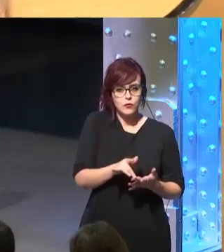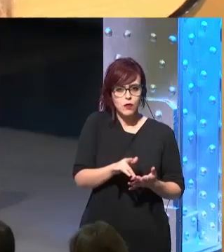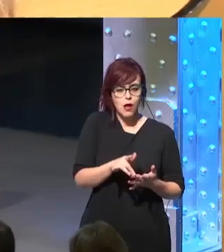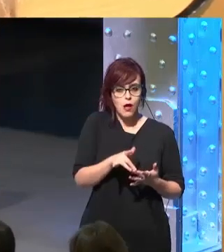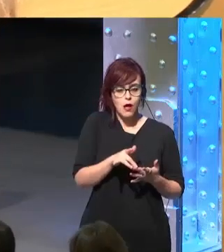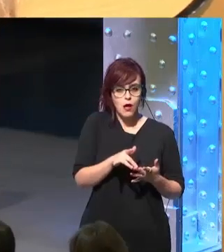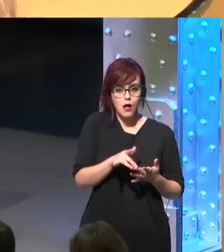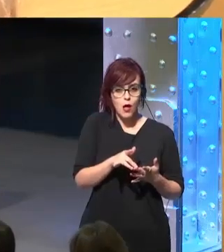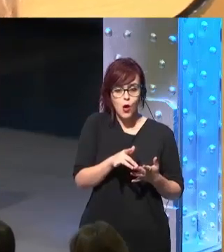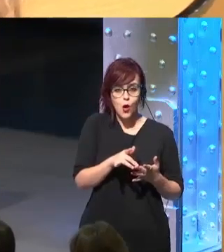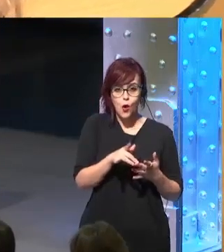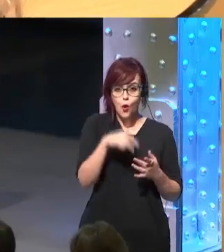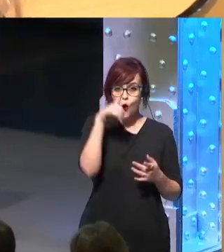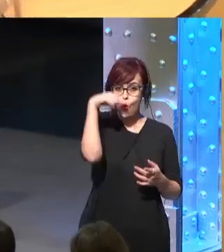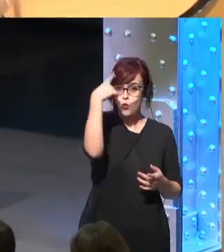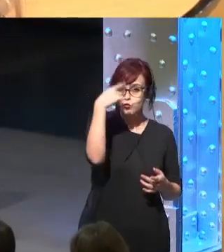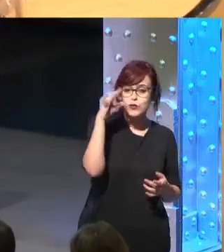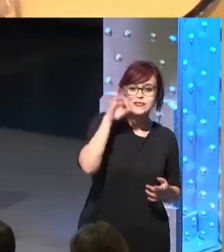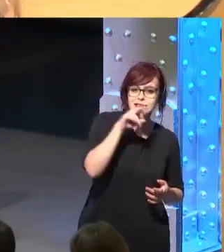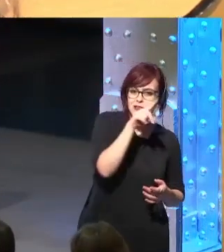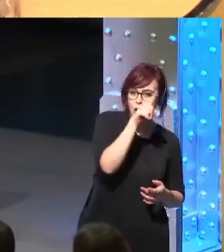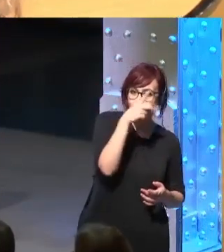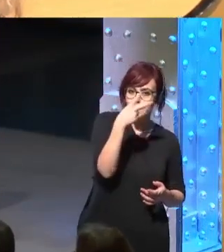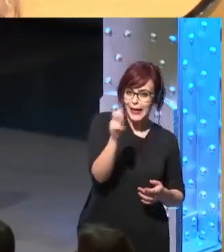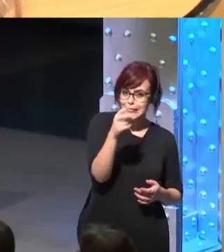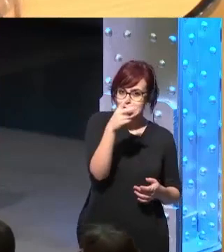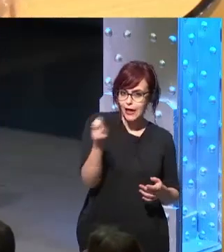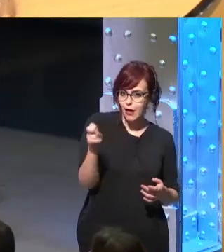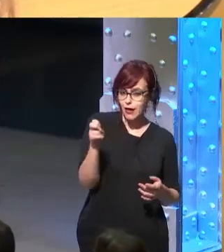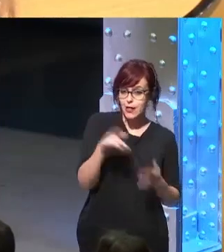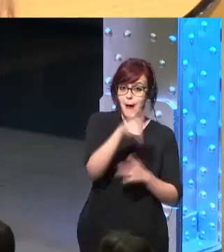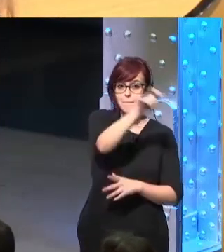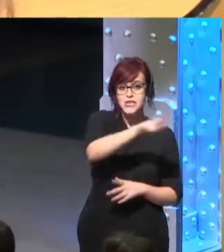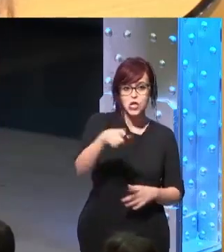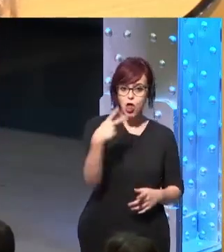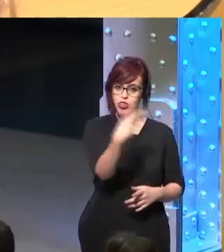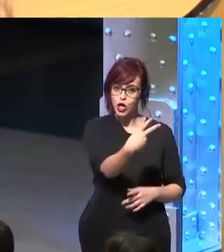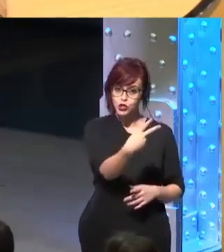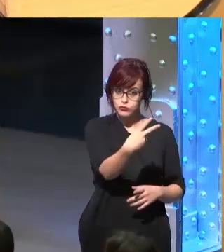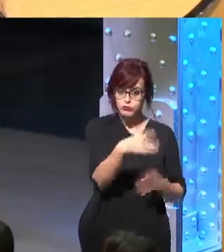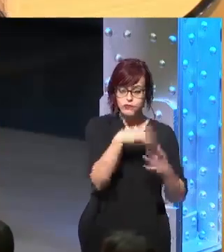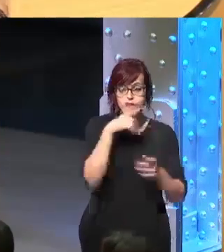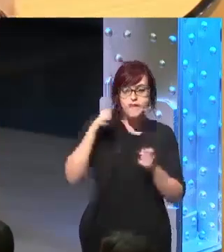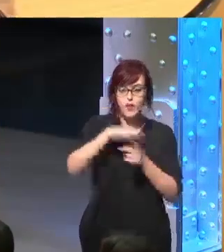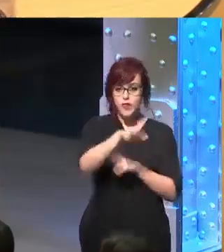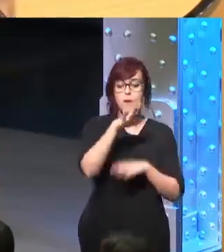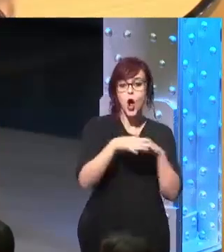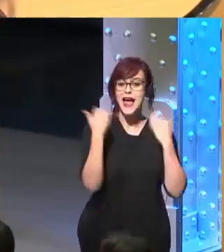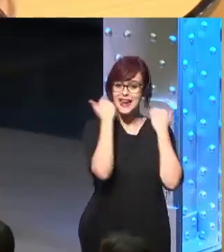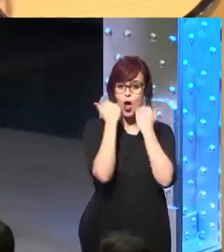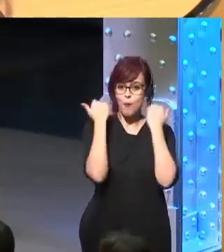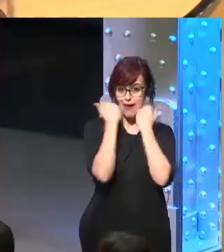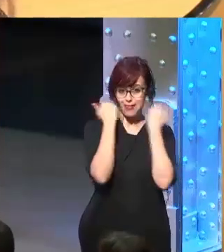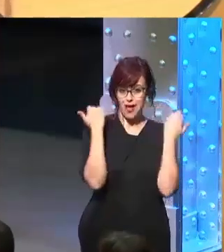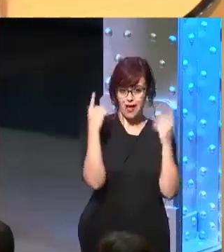sobre la cultura del siglo XX, sobre qué es lo que la cultura del siglo XX ha hecho con estas dos personas, porque en el caso de Cleopatra, por ejemplo, en